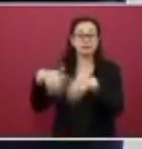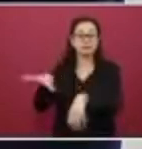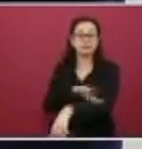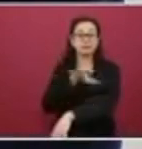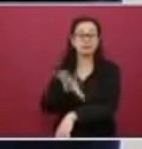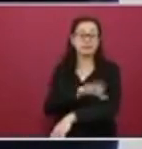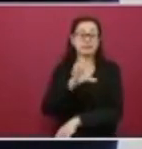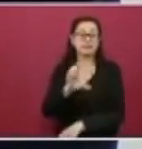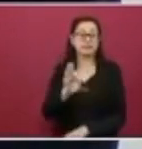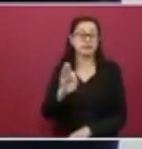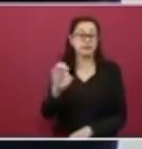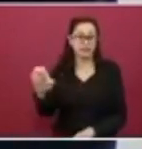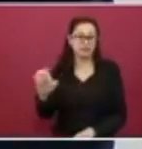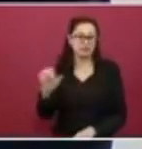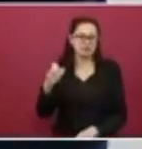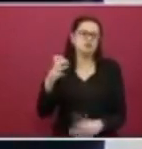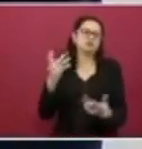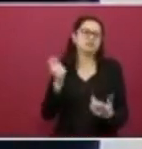es de la Nación.